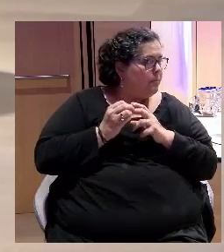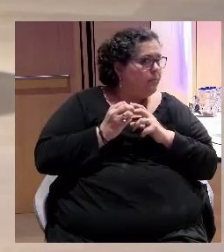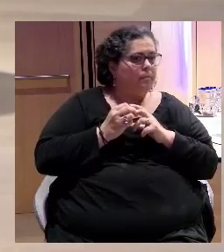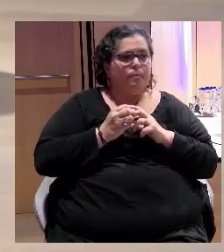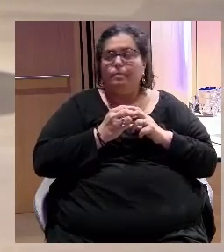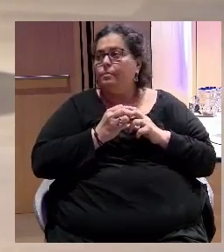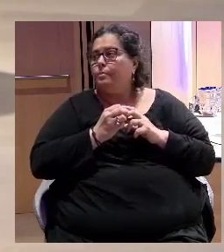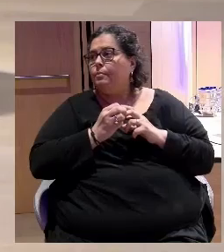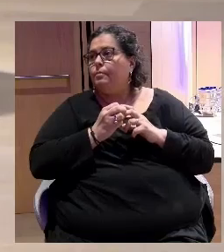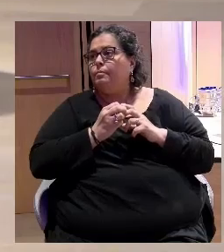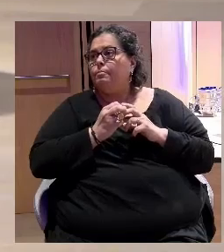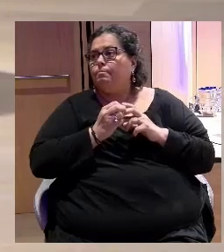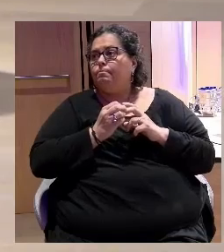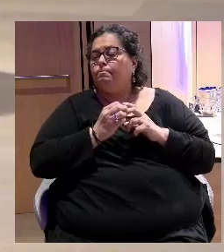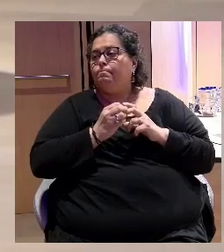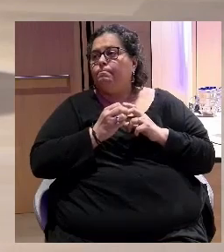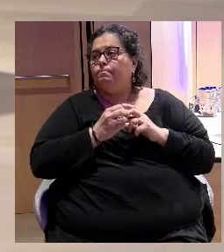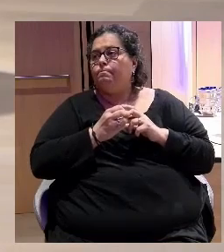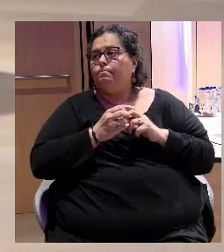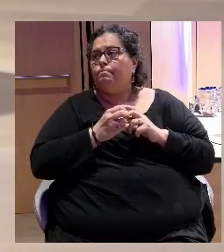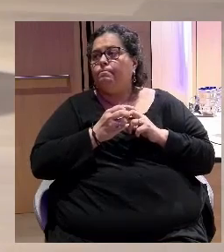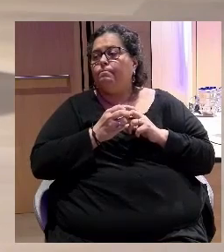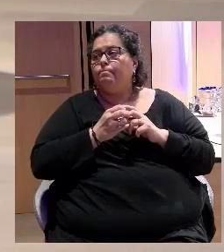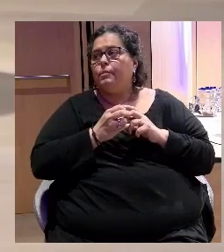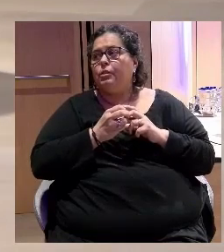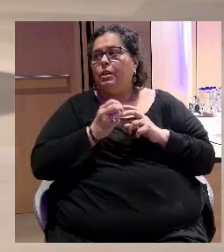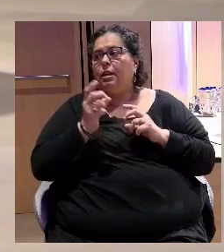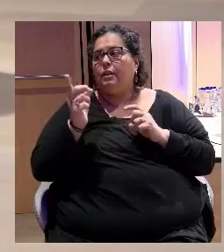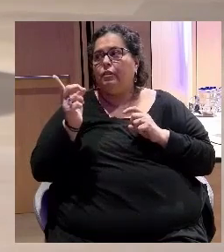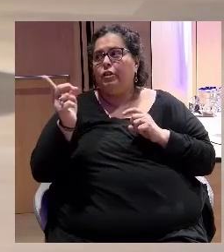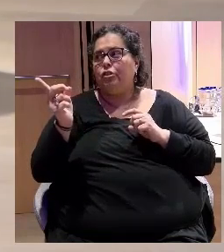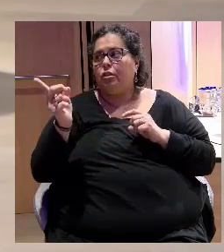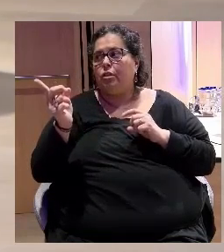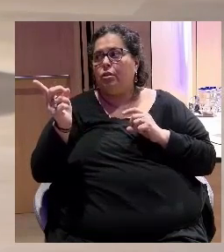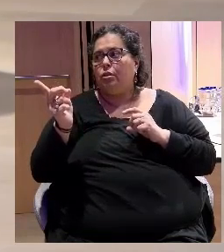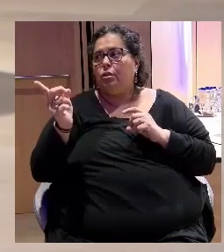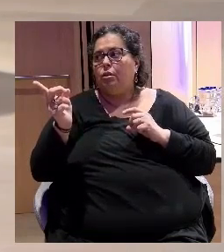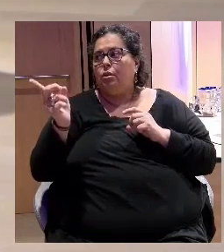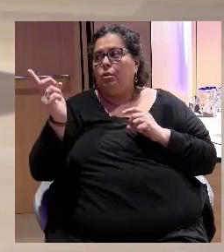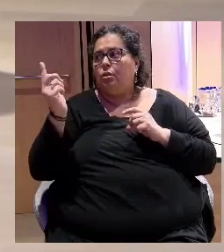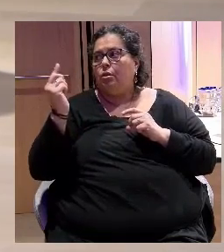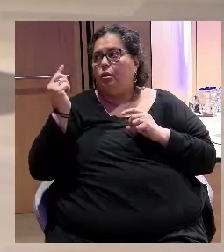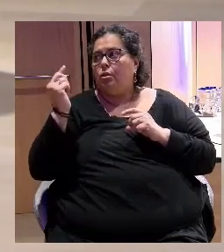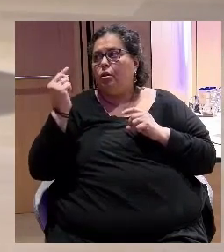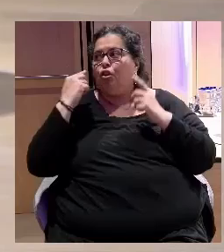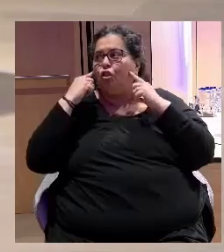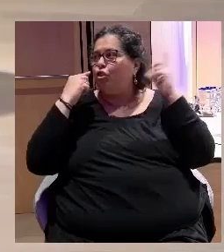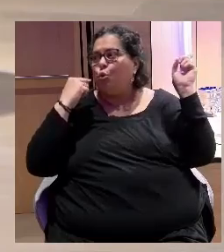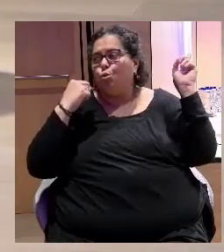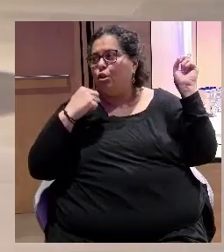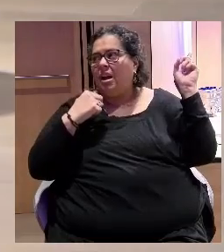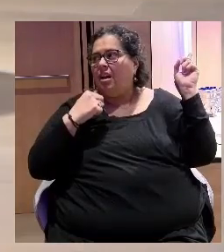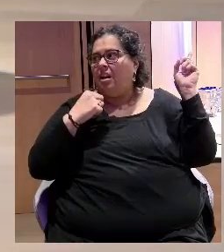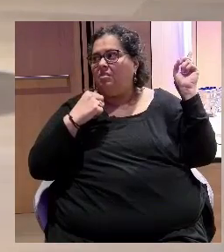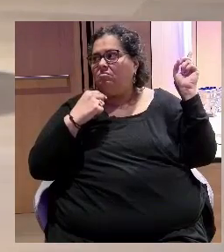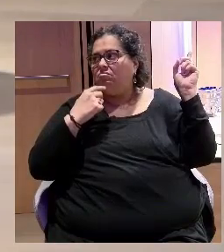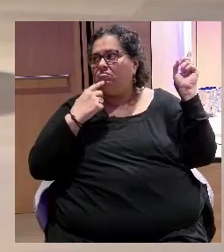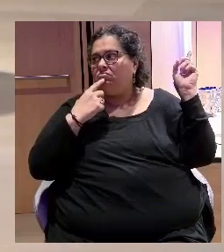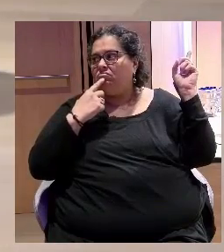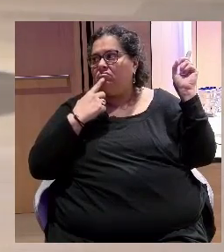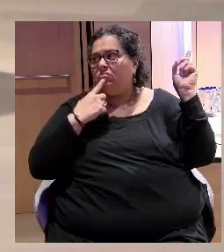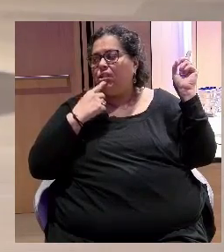llaman la tiranía de la transparencia, es decir, cuánto le cuesta a un municipio, a una gobernación, a un servicio específico, implementar la